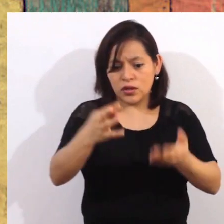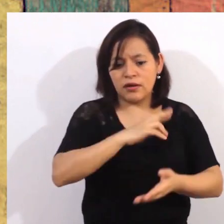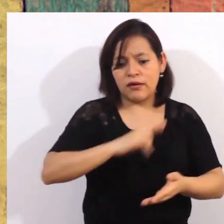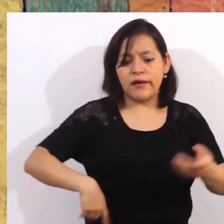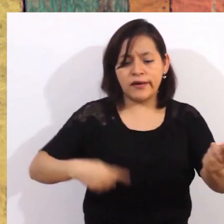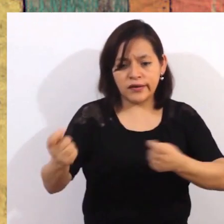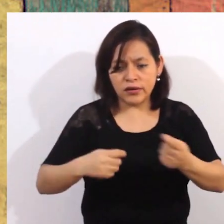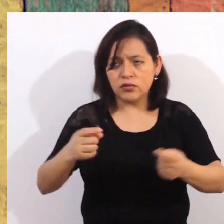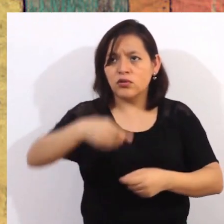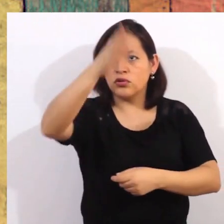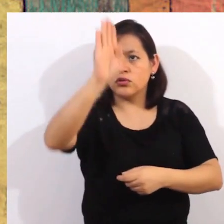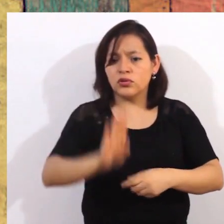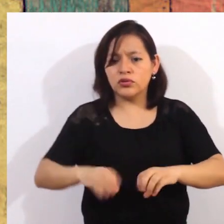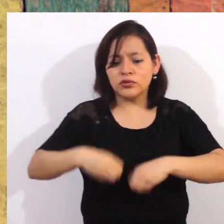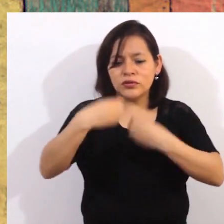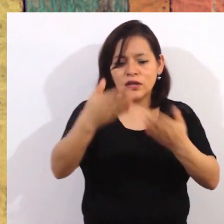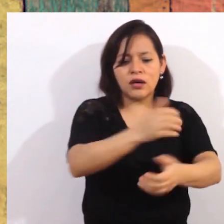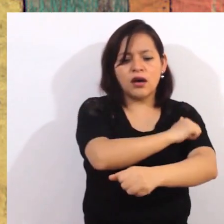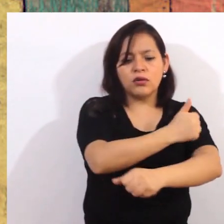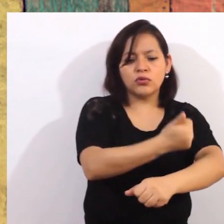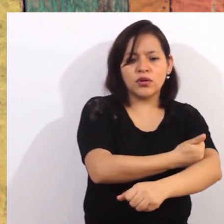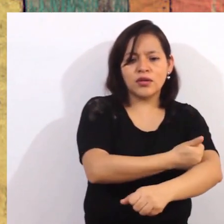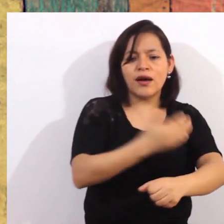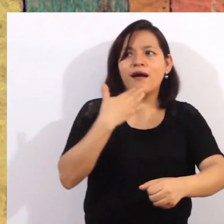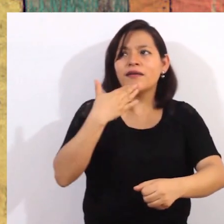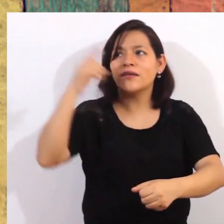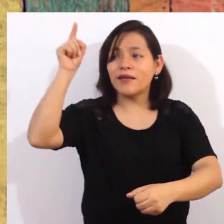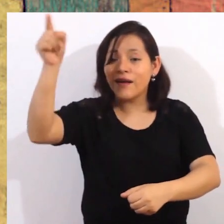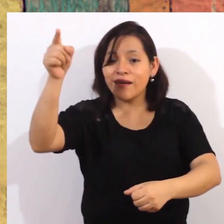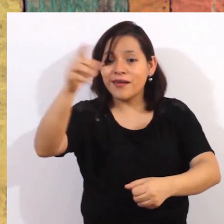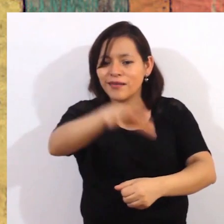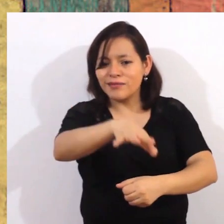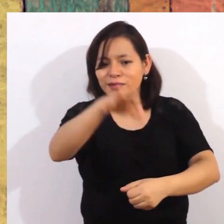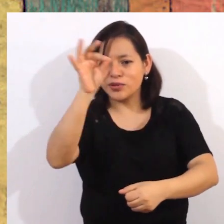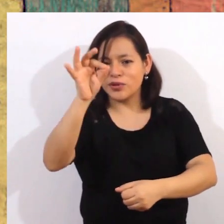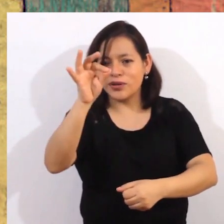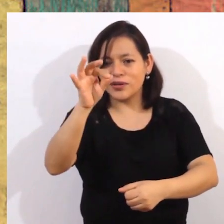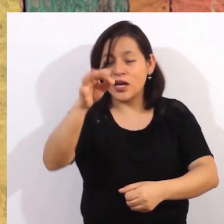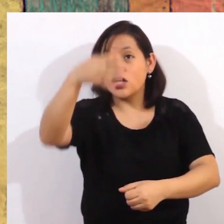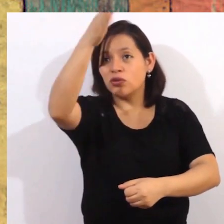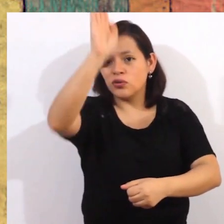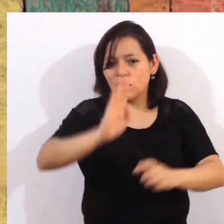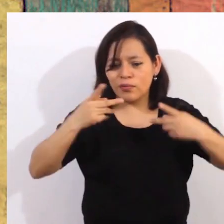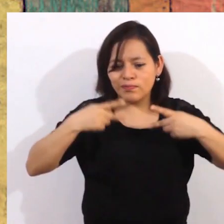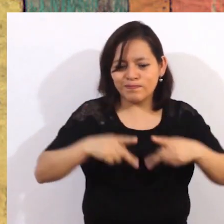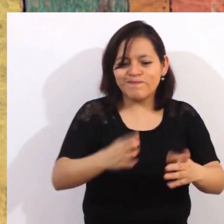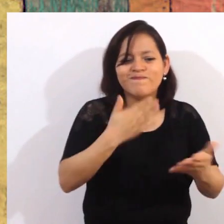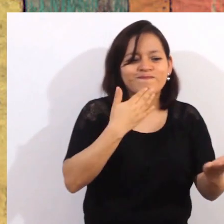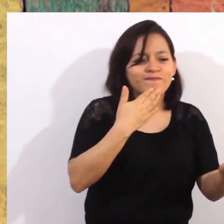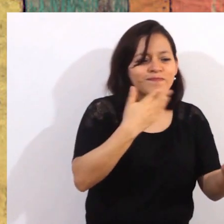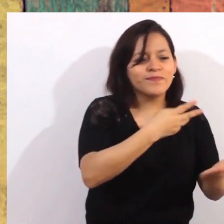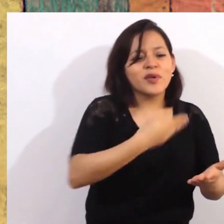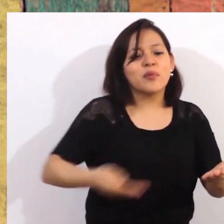quiere. Y de quien quiere lo quita. Él permite que un gobierno entre al poder. Él permite